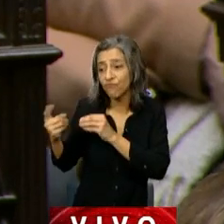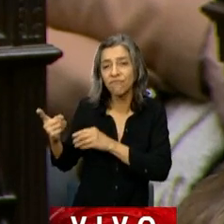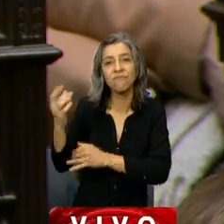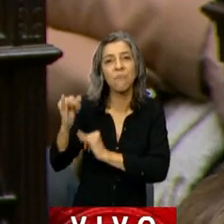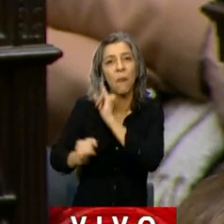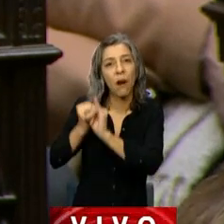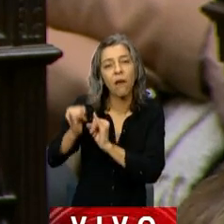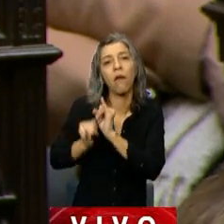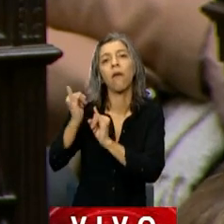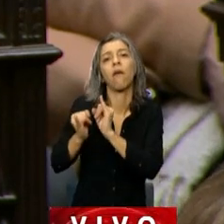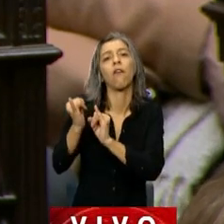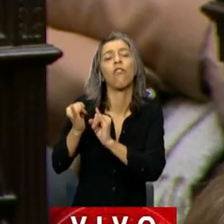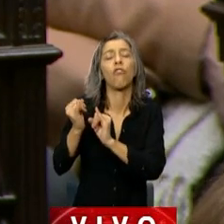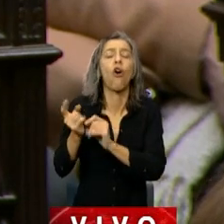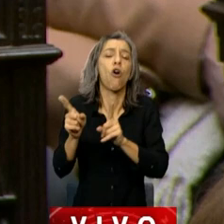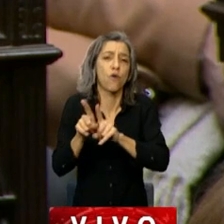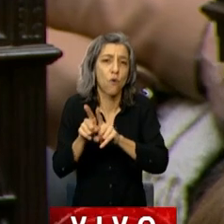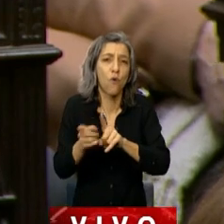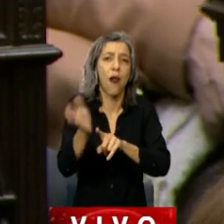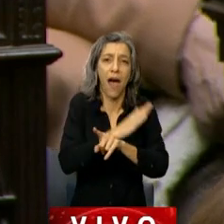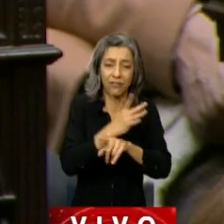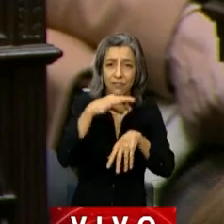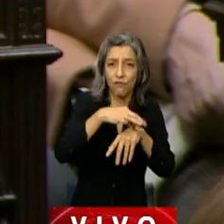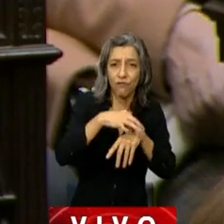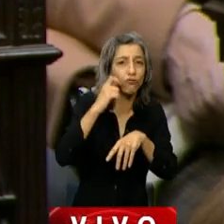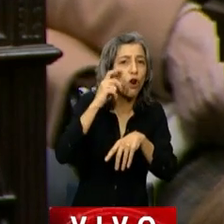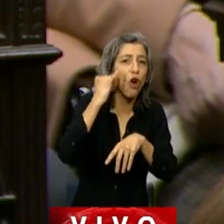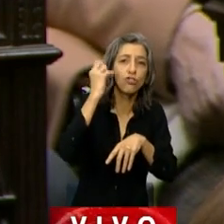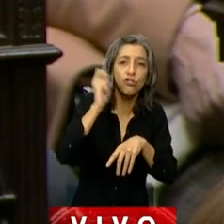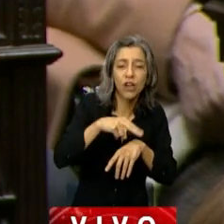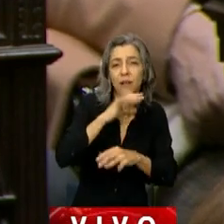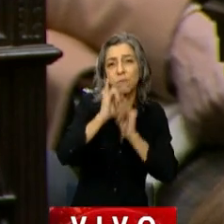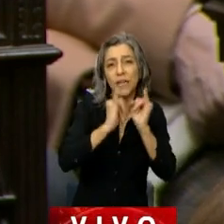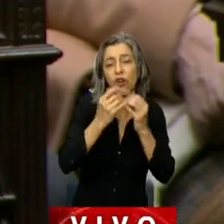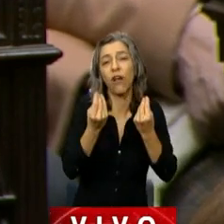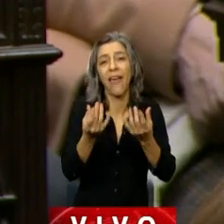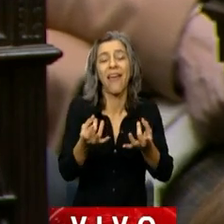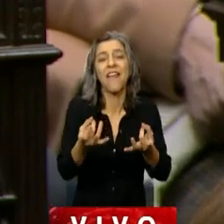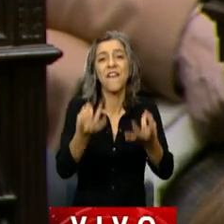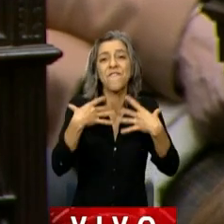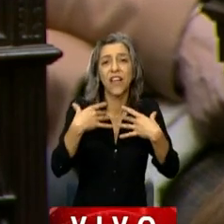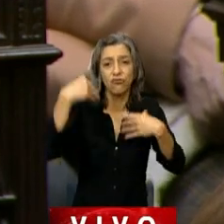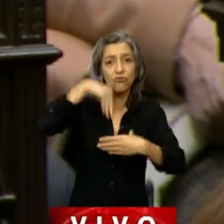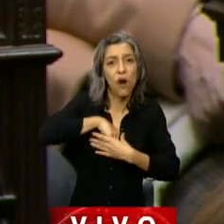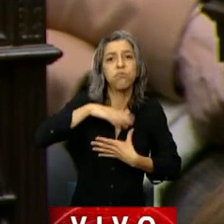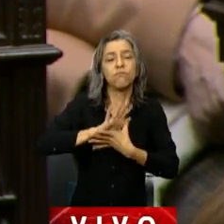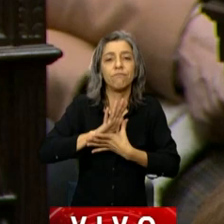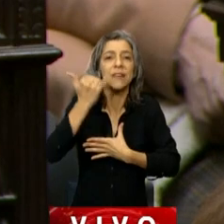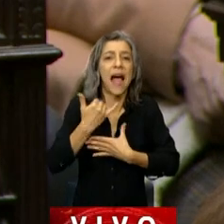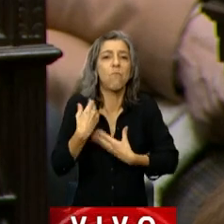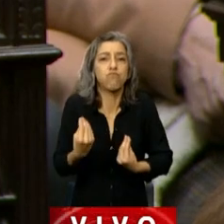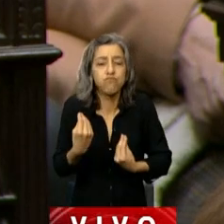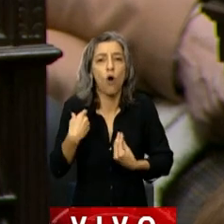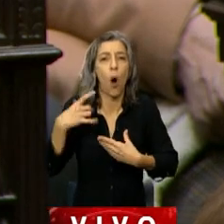lo explicó el doctor Goyam, las infecciones son por hongos, bacterias, parásitos,